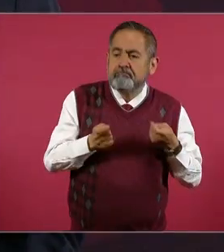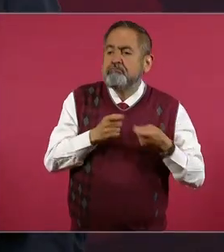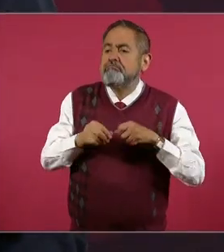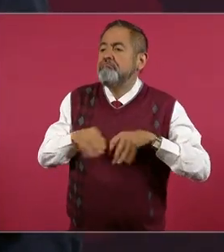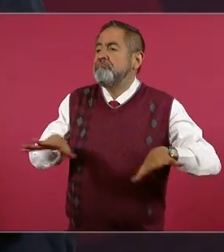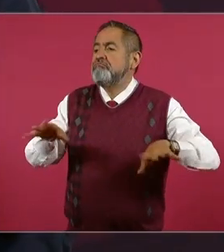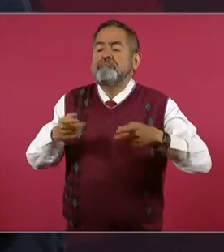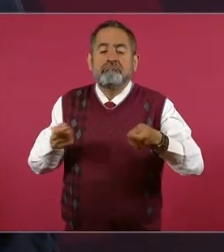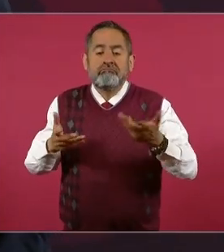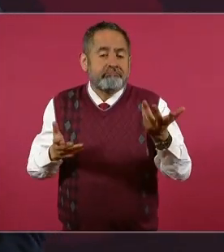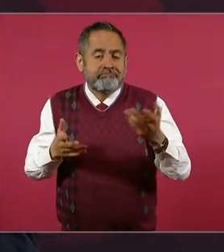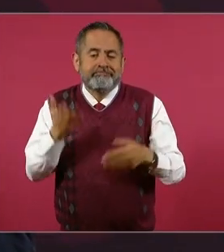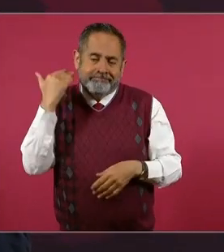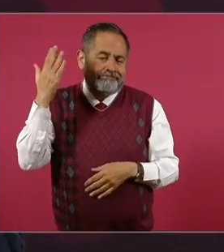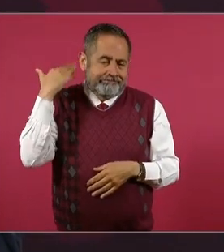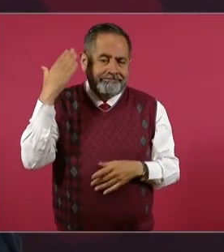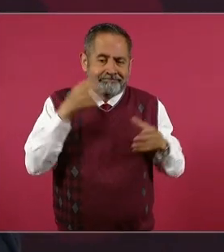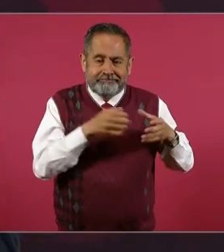Era